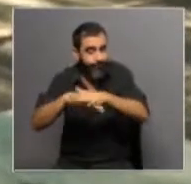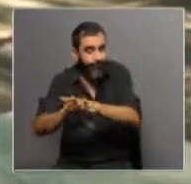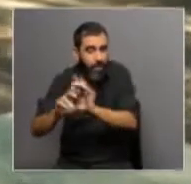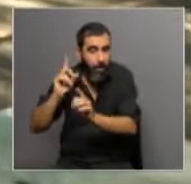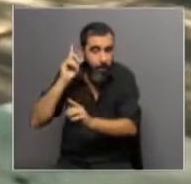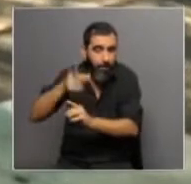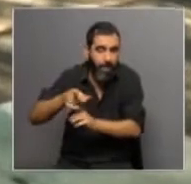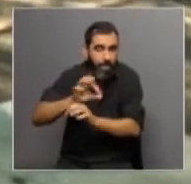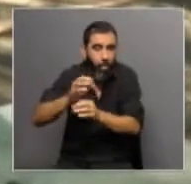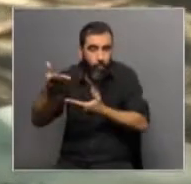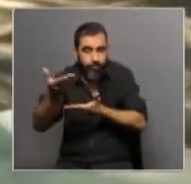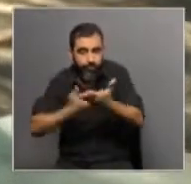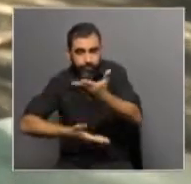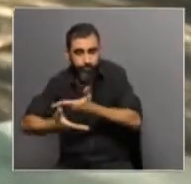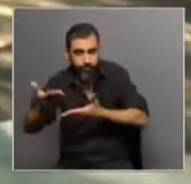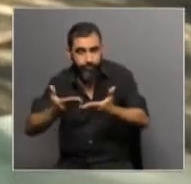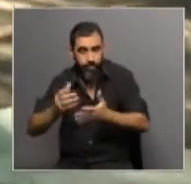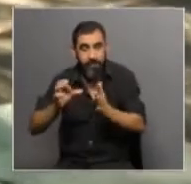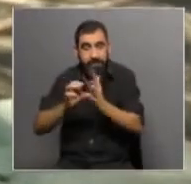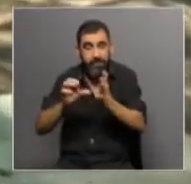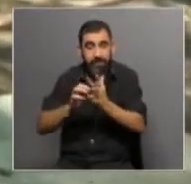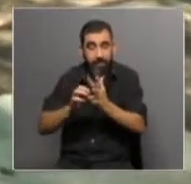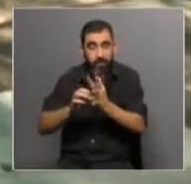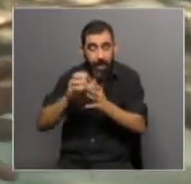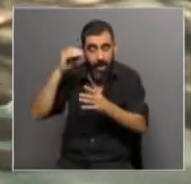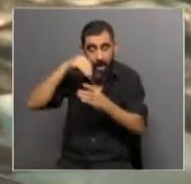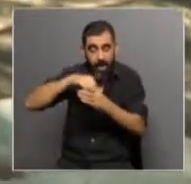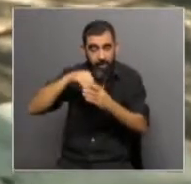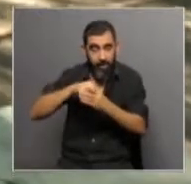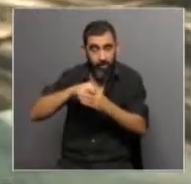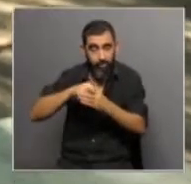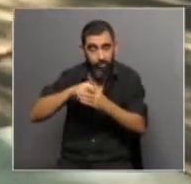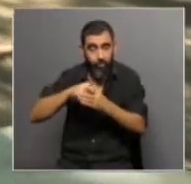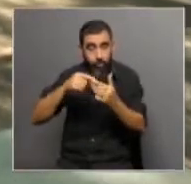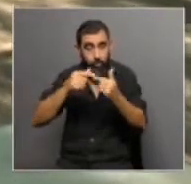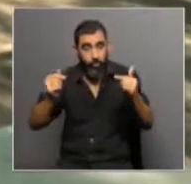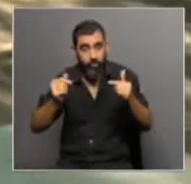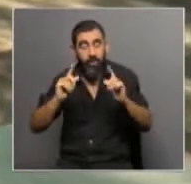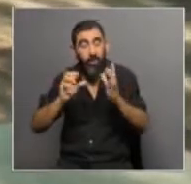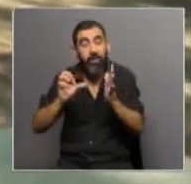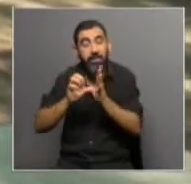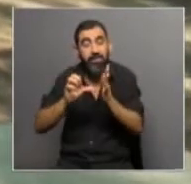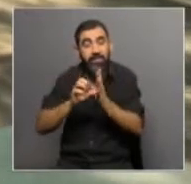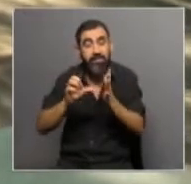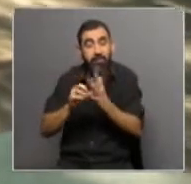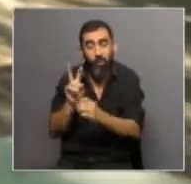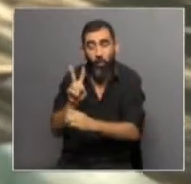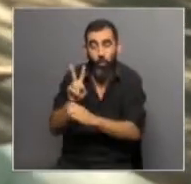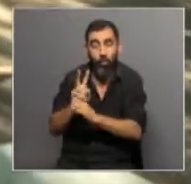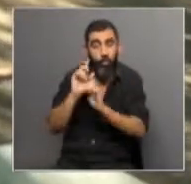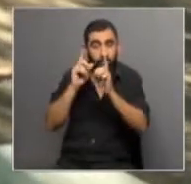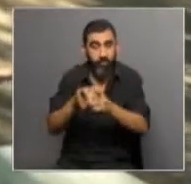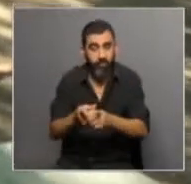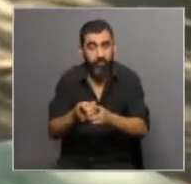o interactúa, mejor dicho, con nuestro sistema endocrino, con nuestras hormonas y con nuestro sistema inmune. Y